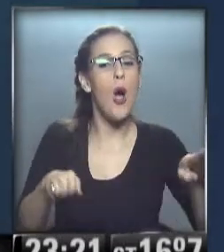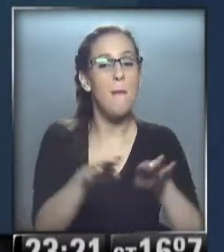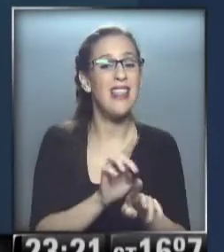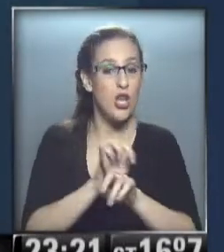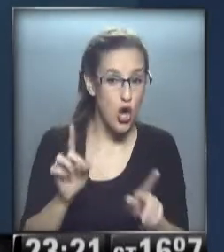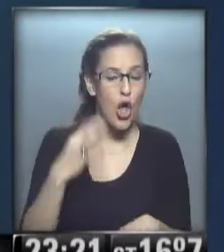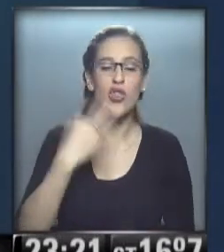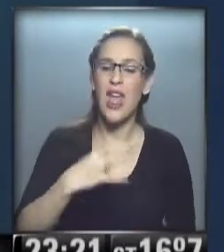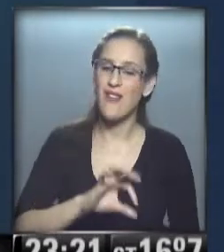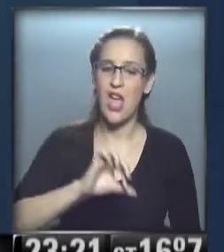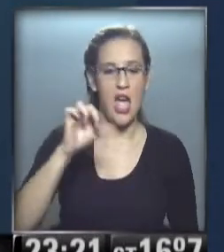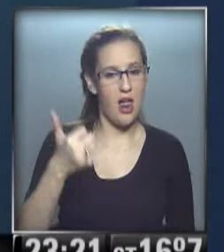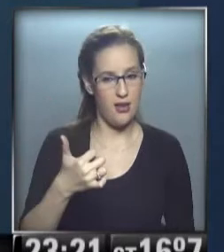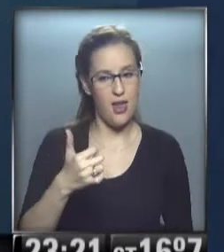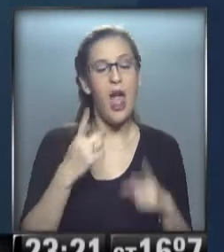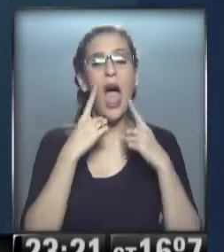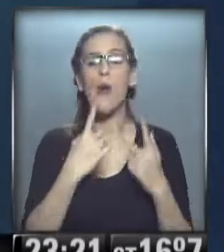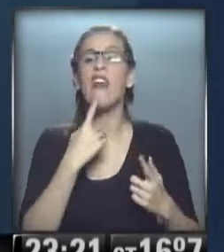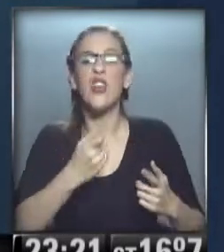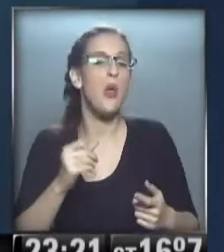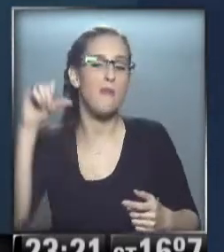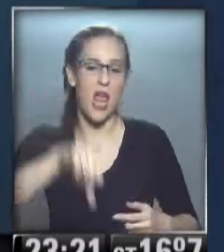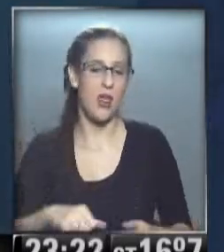que River no consiga una victoria.